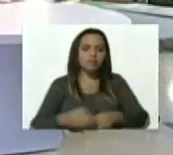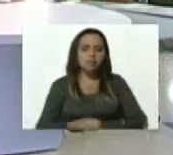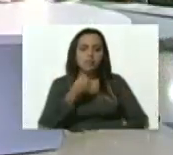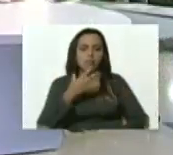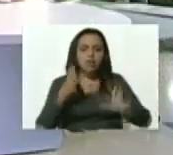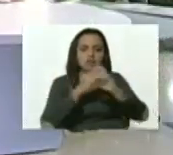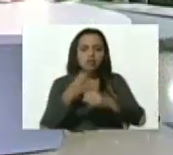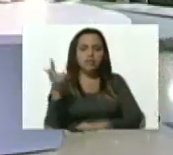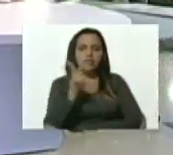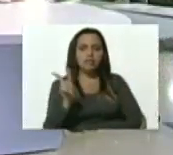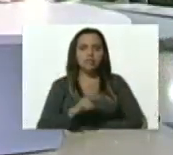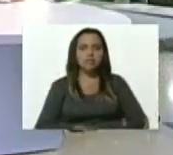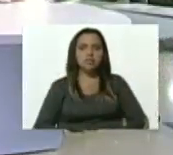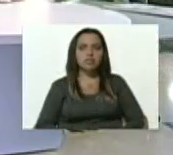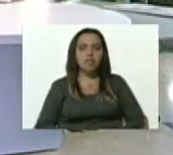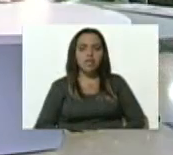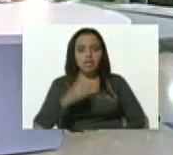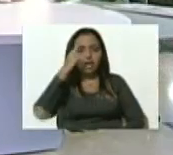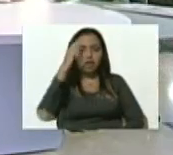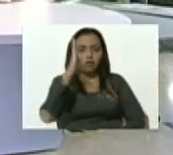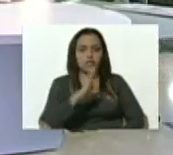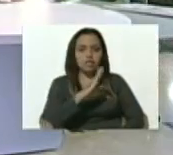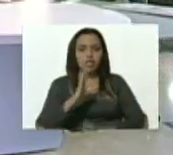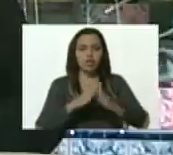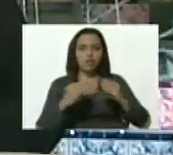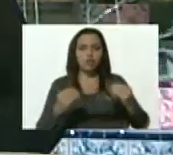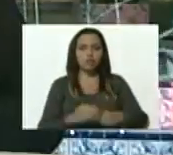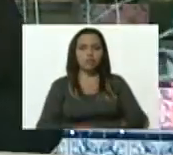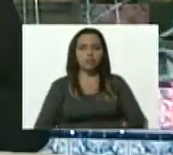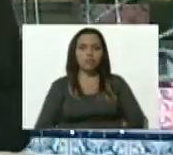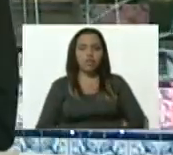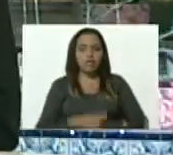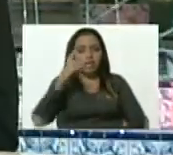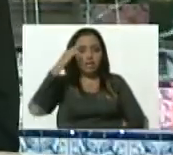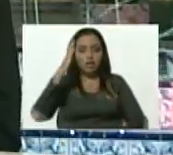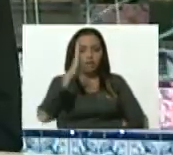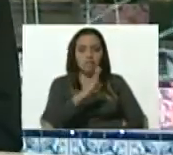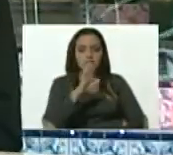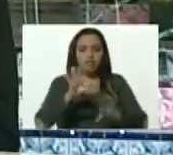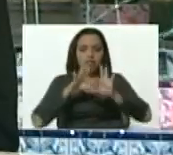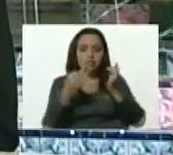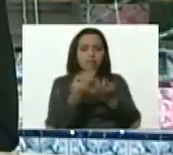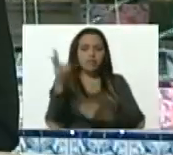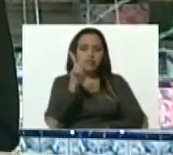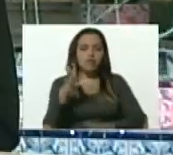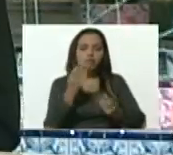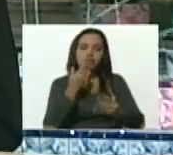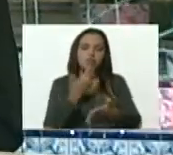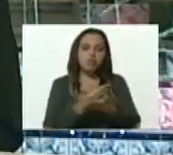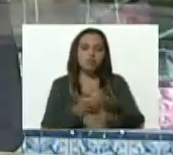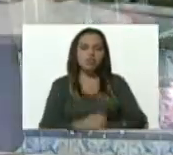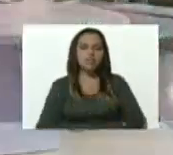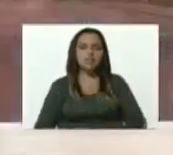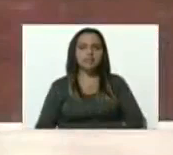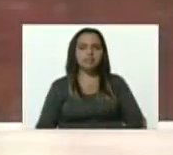noches, Venezuela. Que Dios nos bendiga a todos. Que Dios bendiga a la familia venezolana. Gracias, muchas gracias.